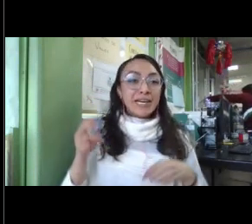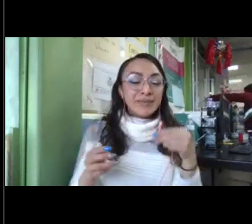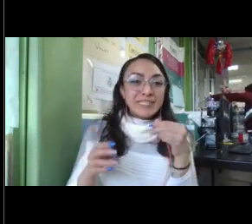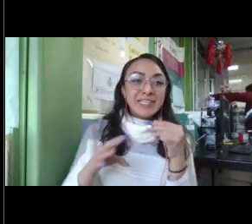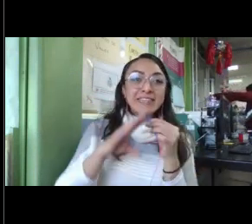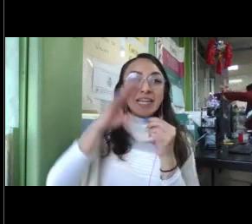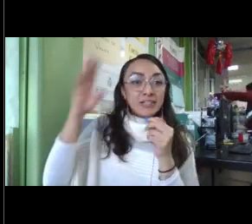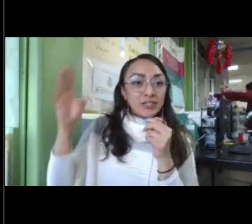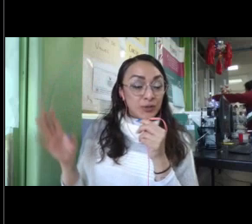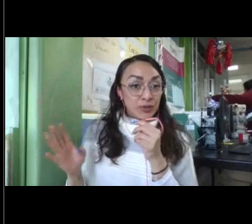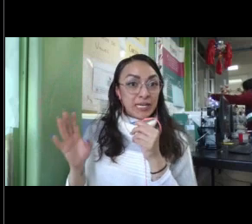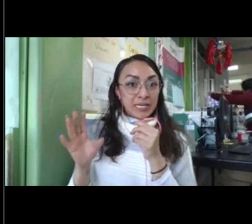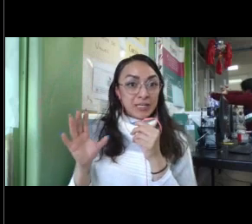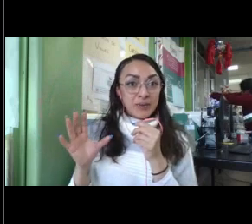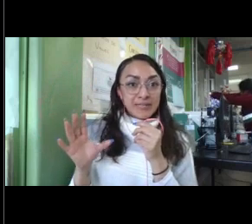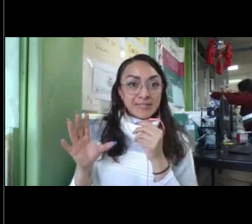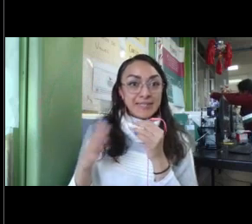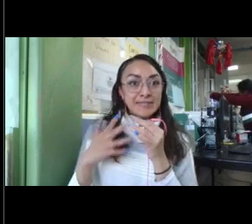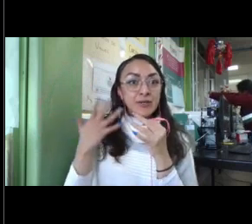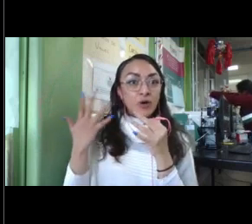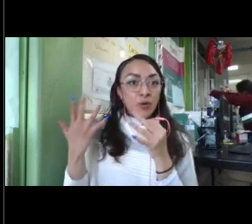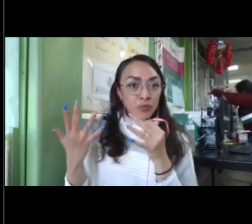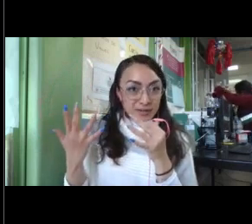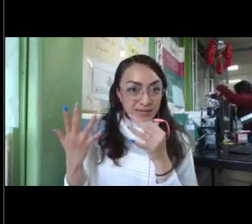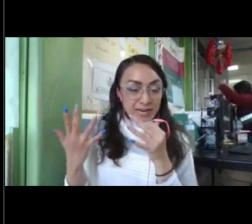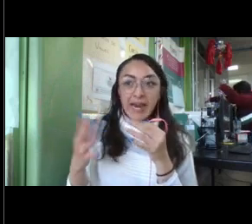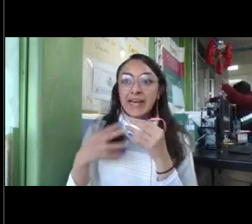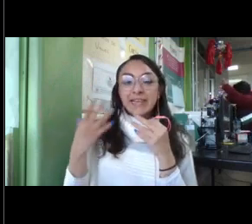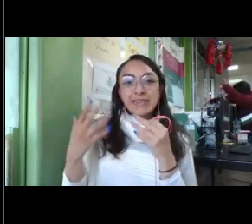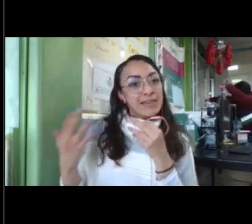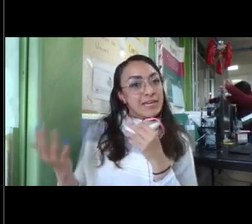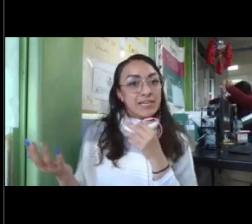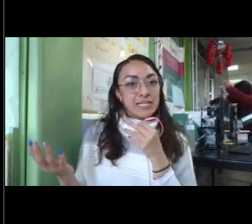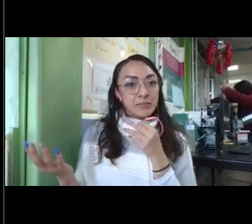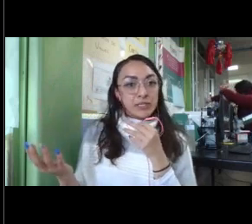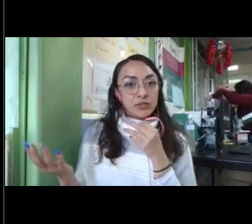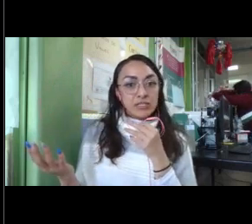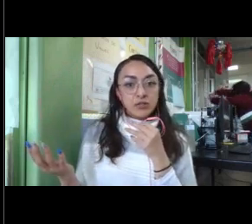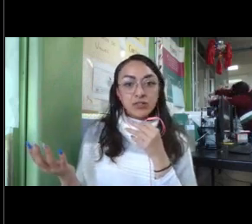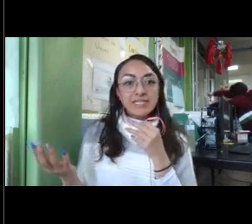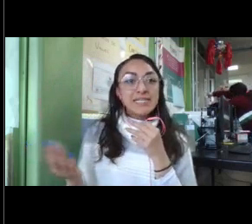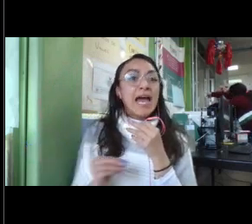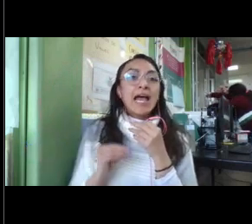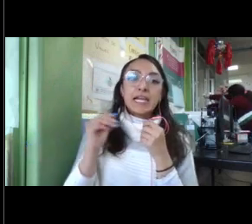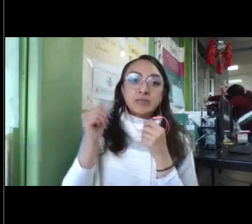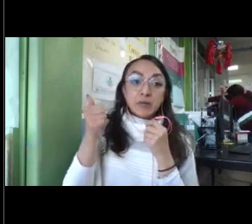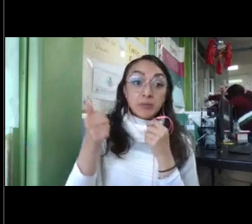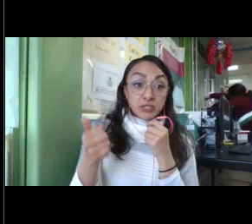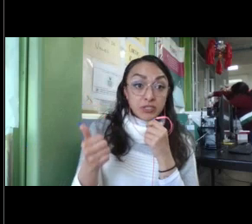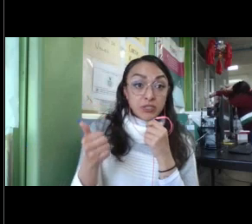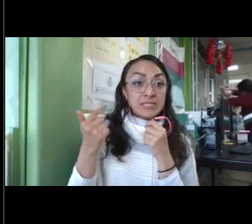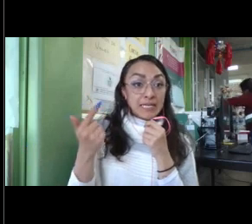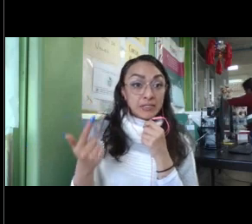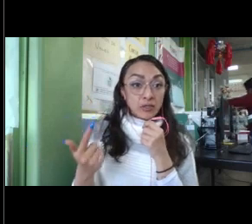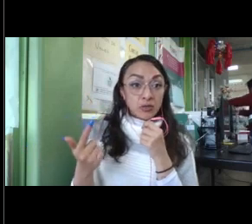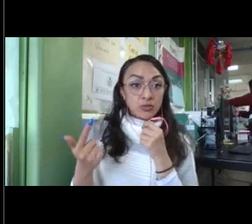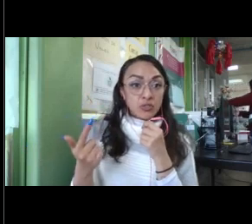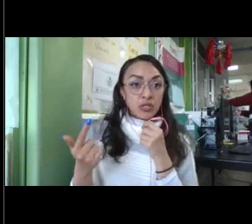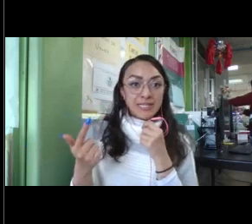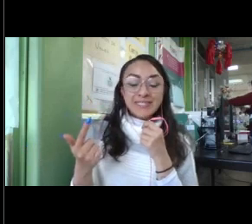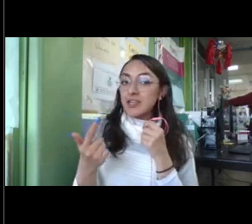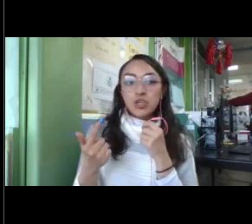Pero realmente dentro de la lengua de señas común, en el día a día de las personas sordas, las preposiciones y